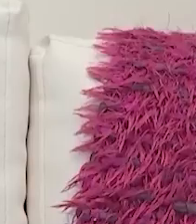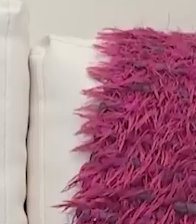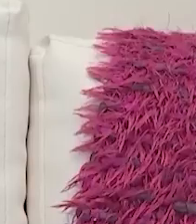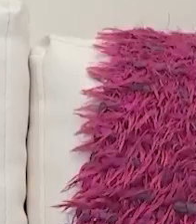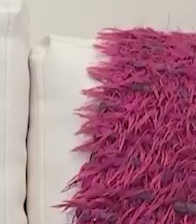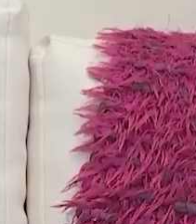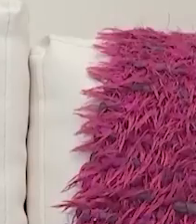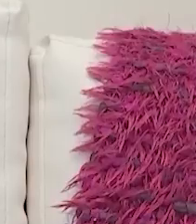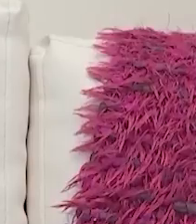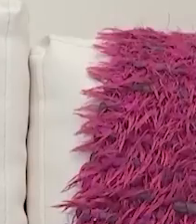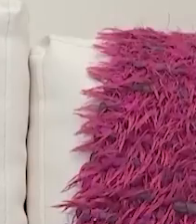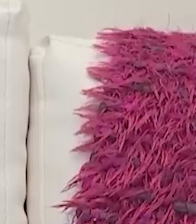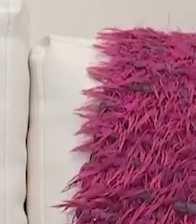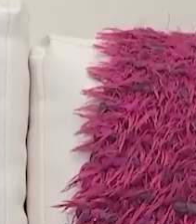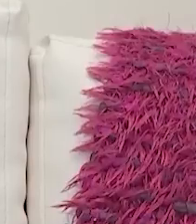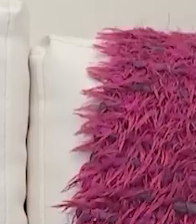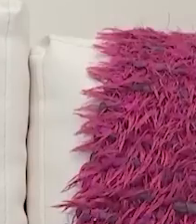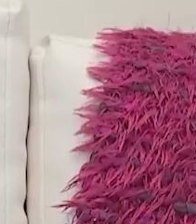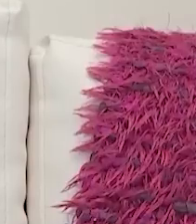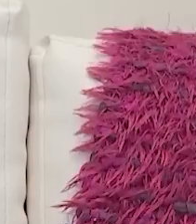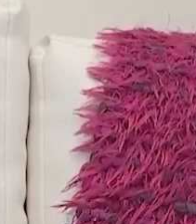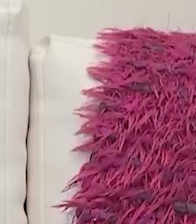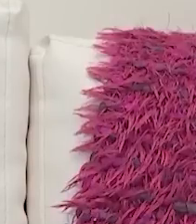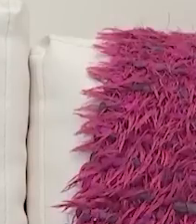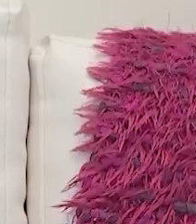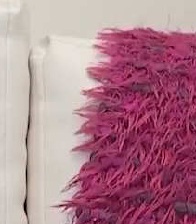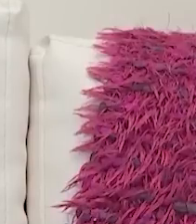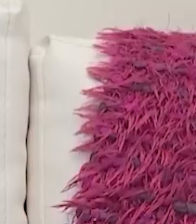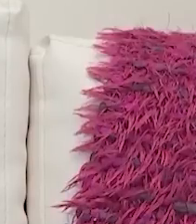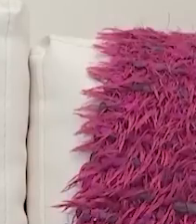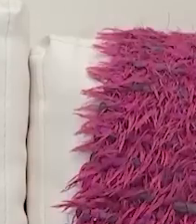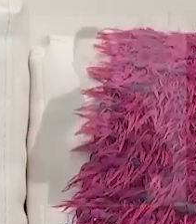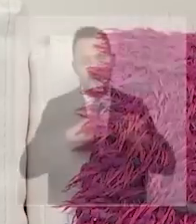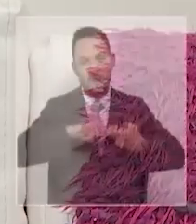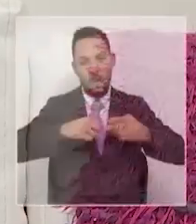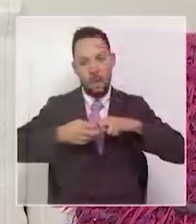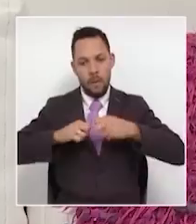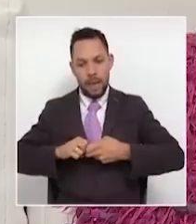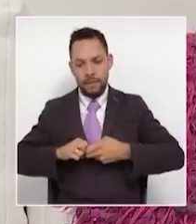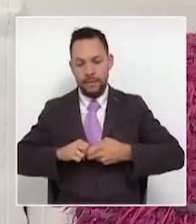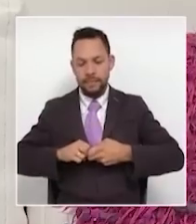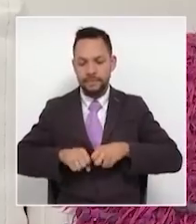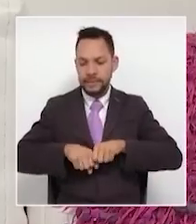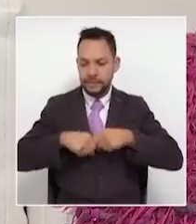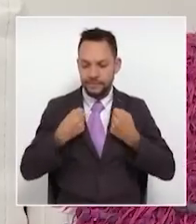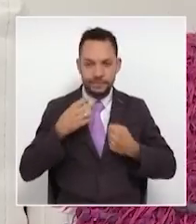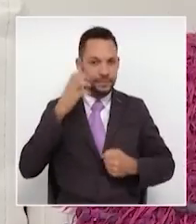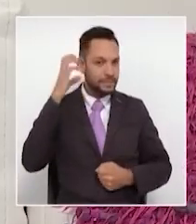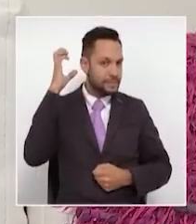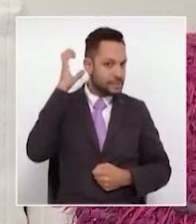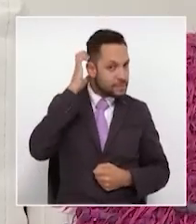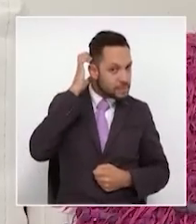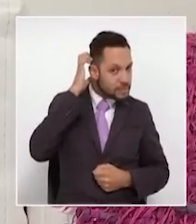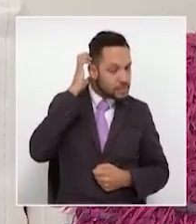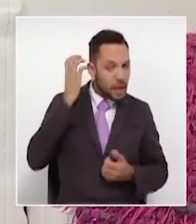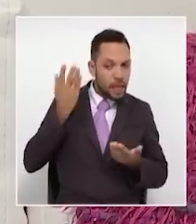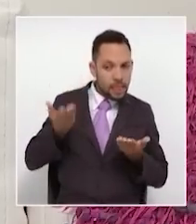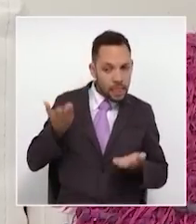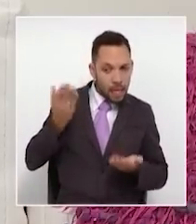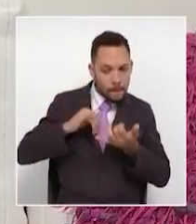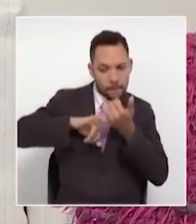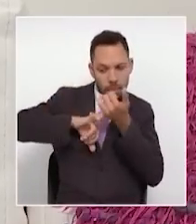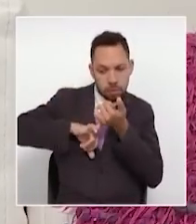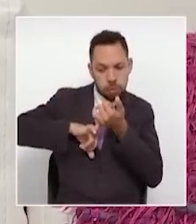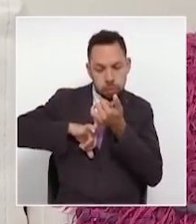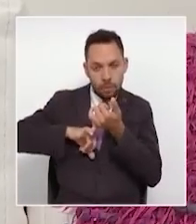protector muy importante en la condición cerebral de cada persona todo depende de la alimentación que